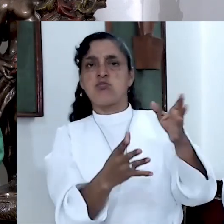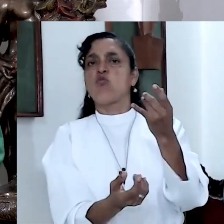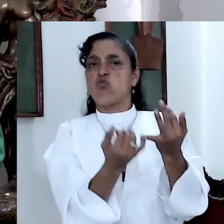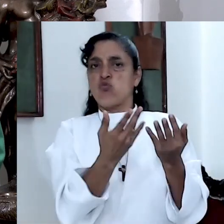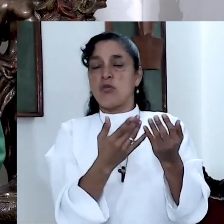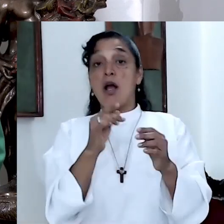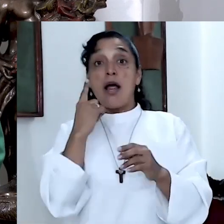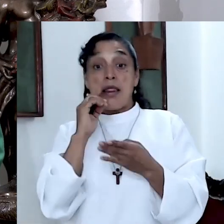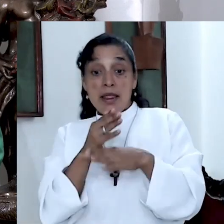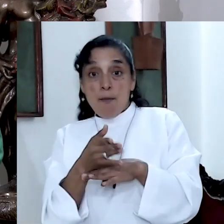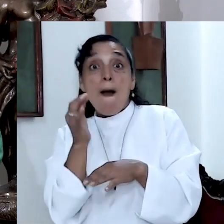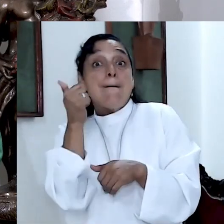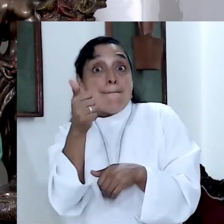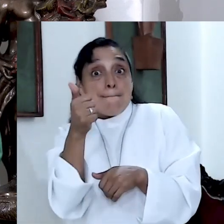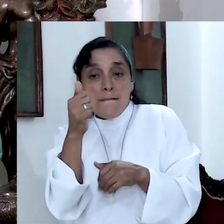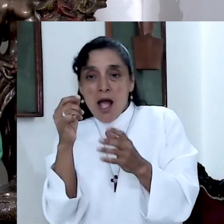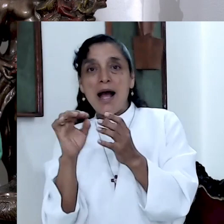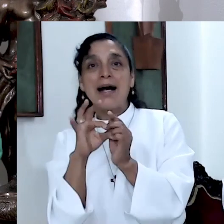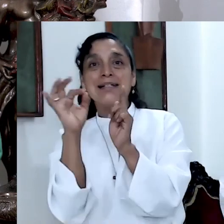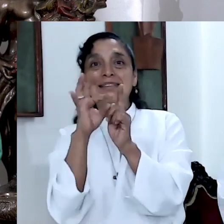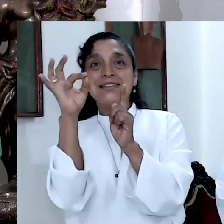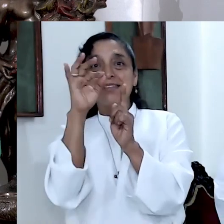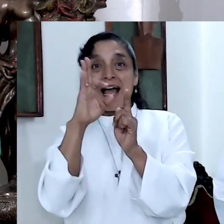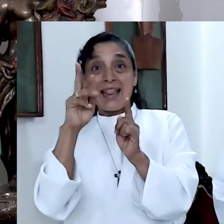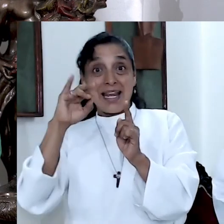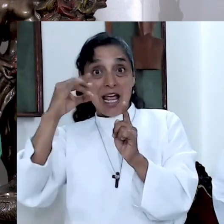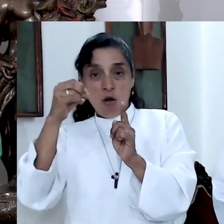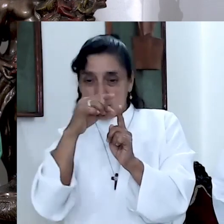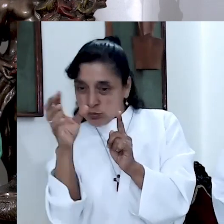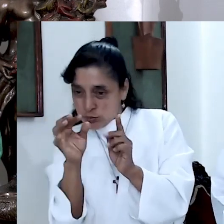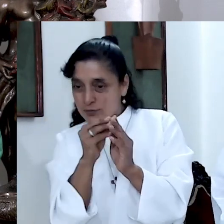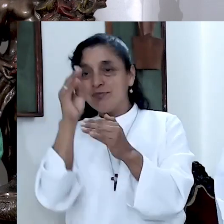luego almacenen el trigo en mi granero.